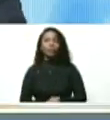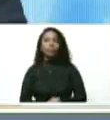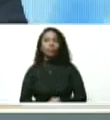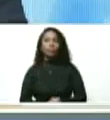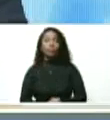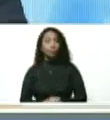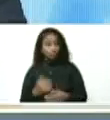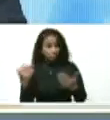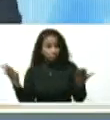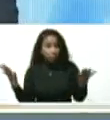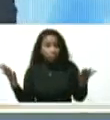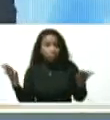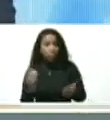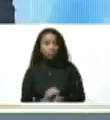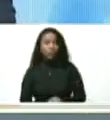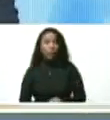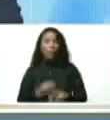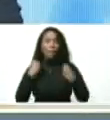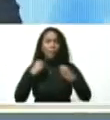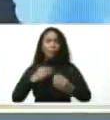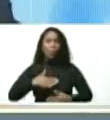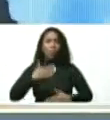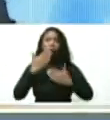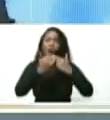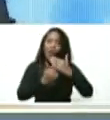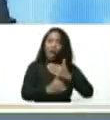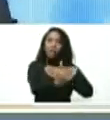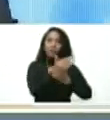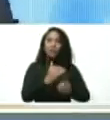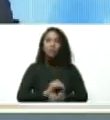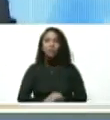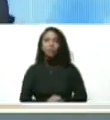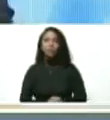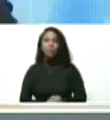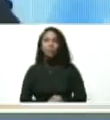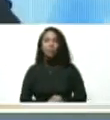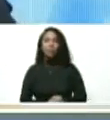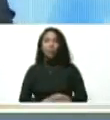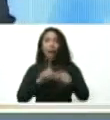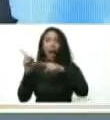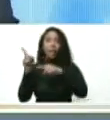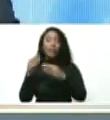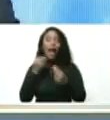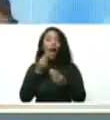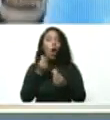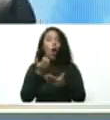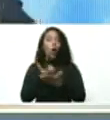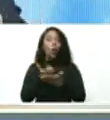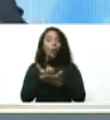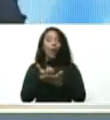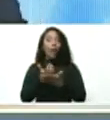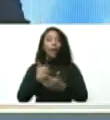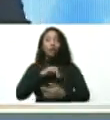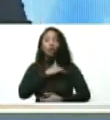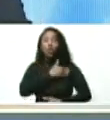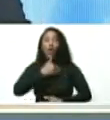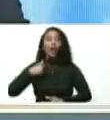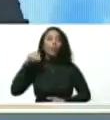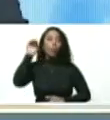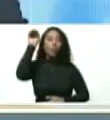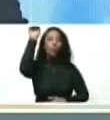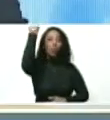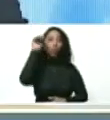¿Ah? Para poder avanzar en esa economía que anhelamos.